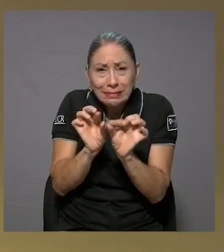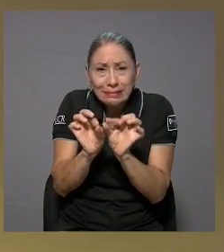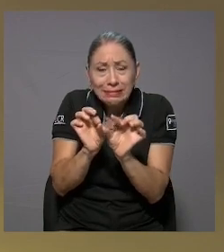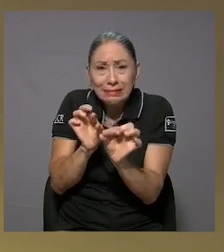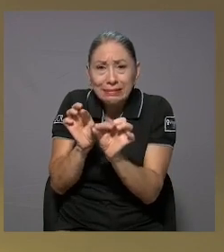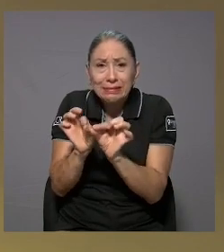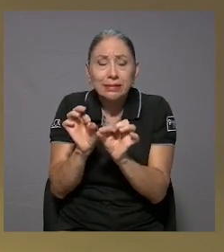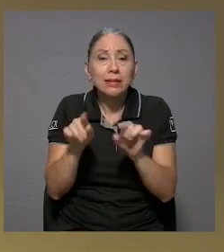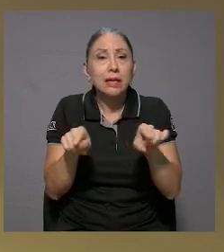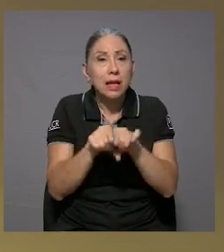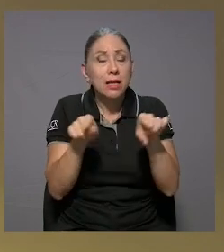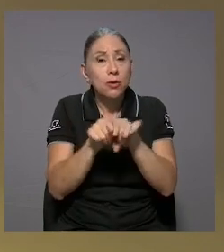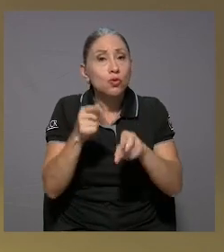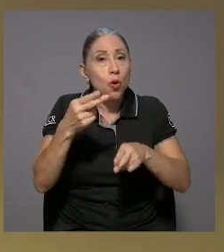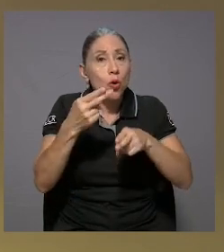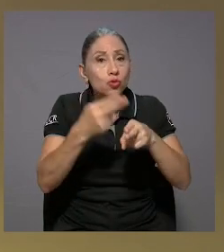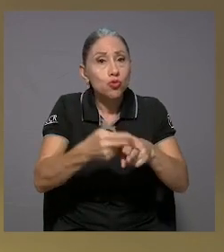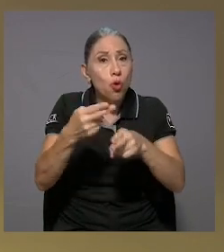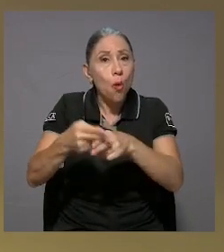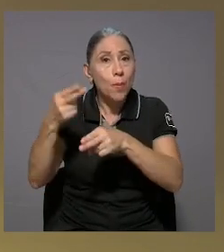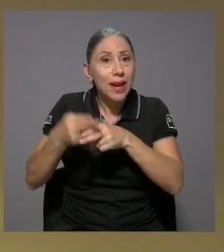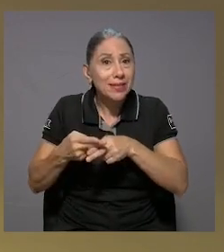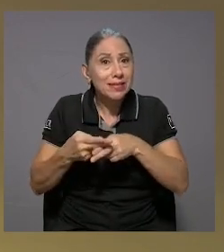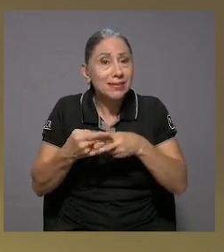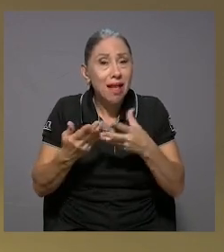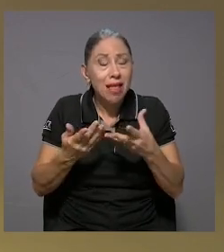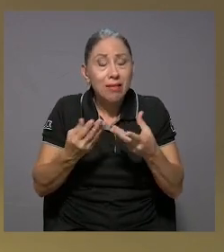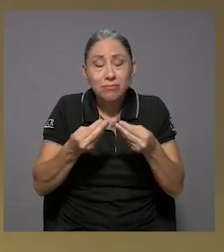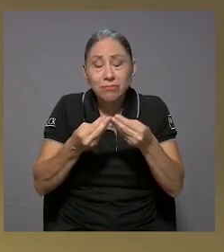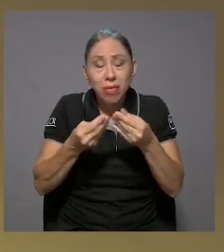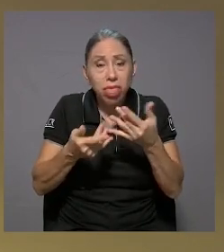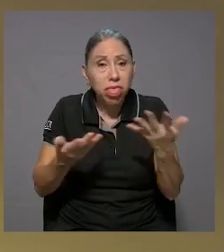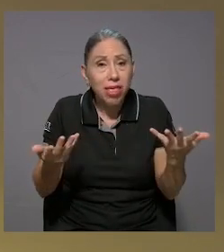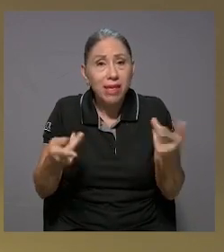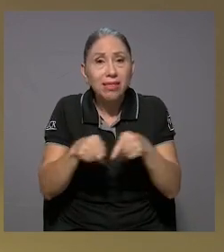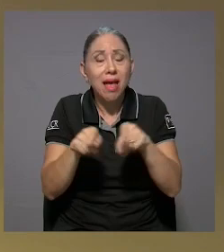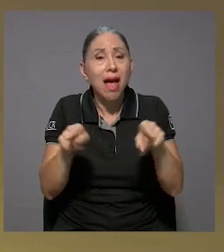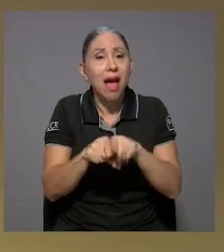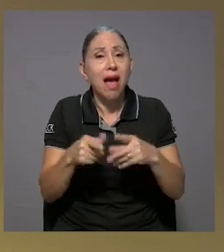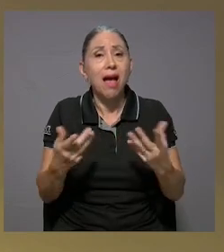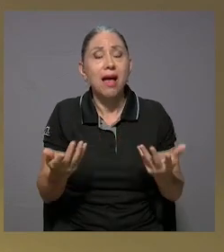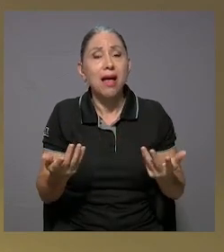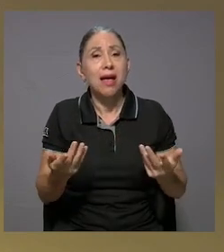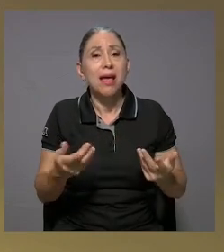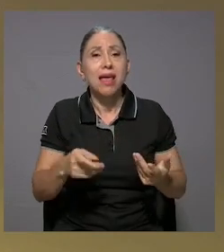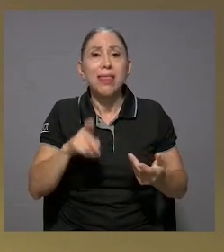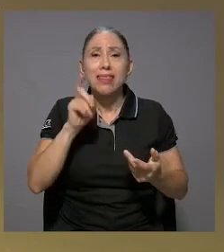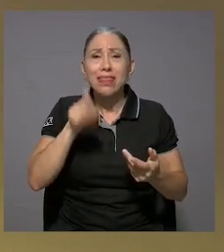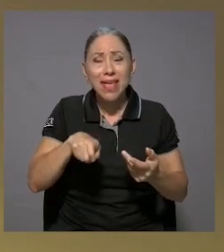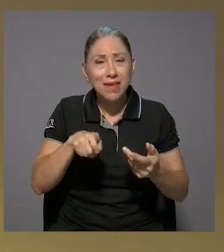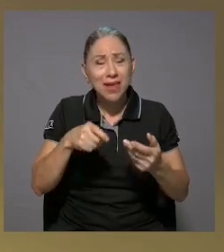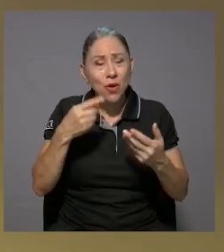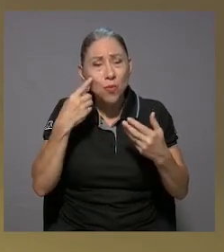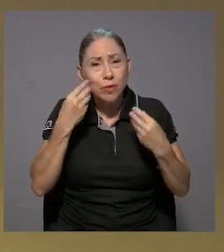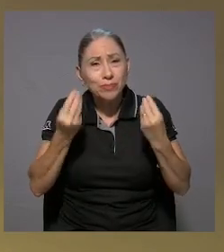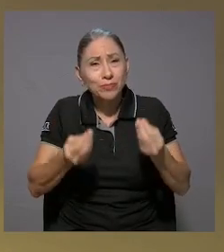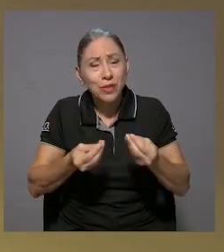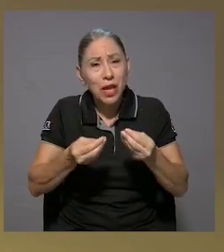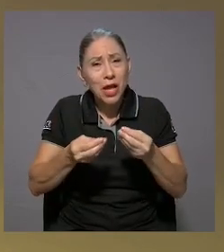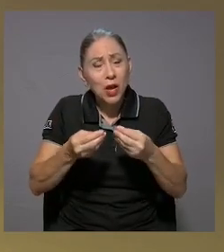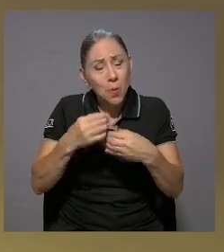que incluso los nombres se pierden, y además hay que entrar con